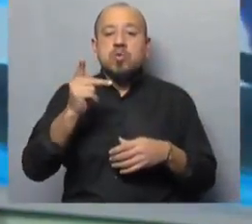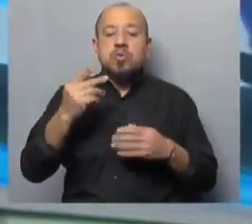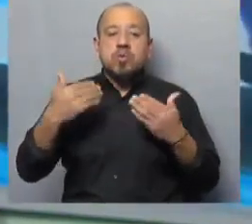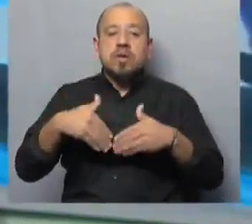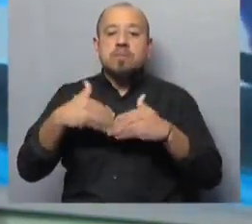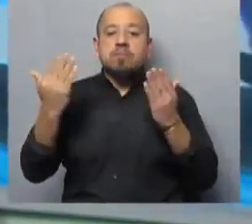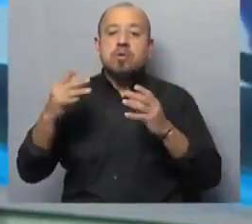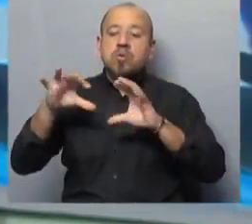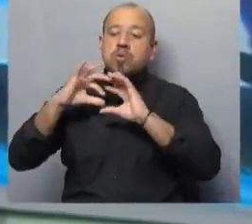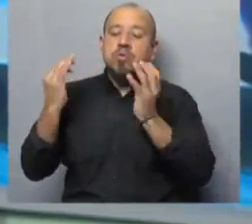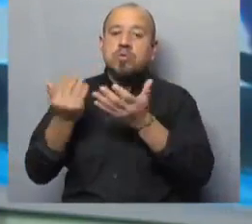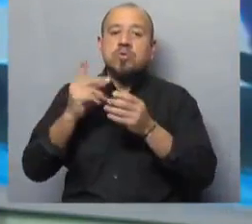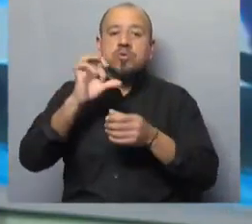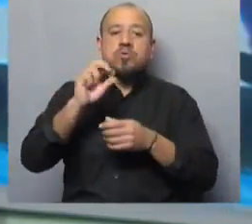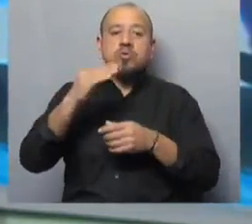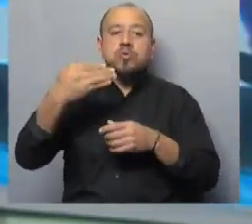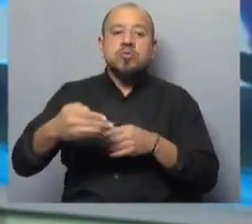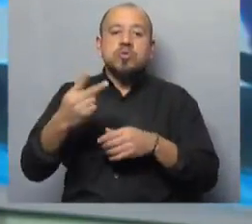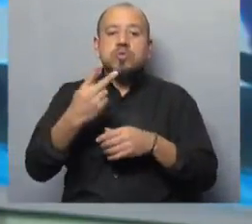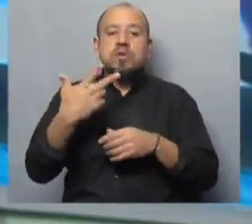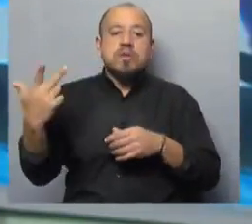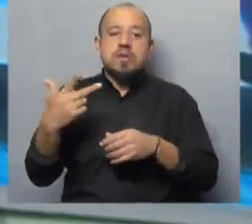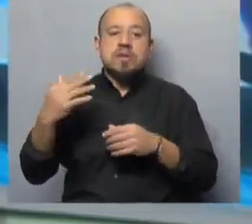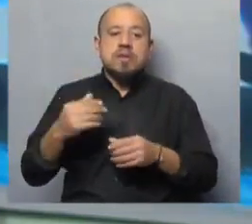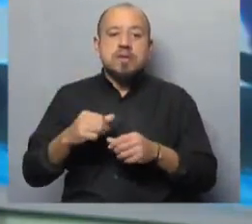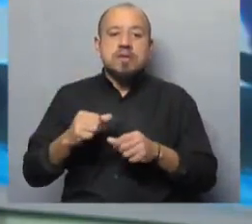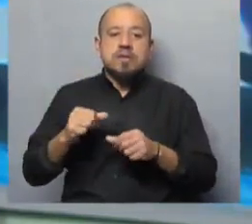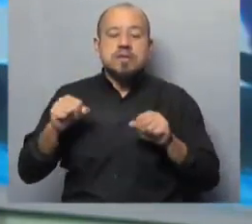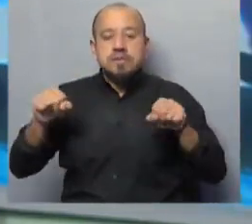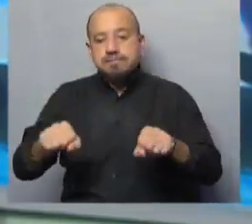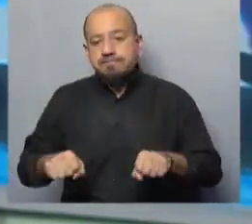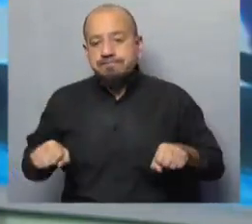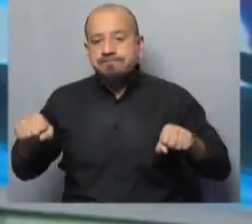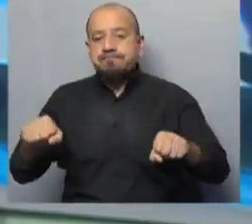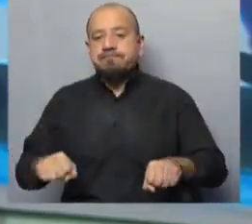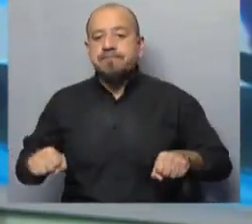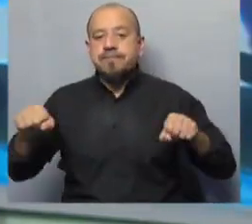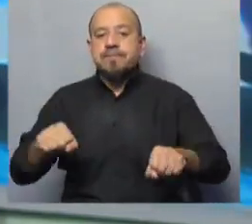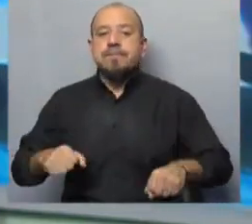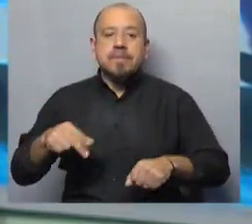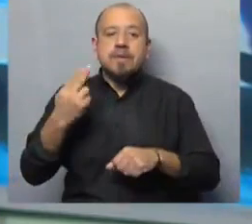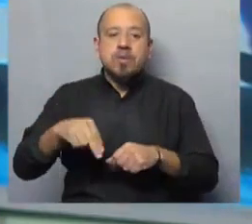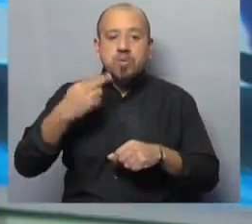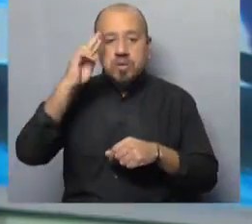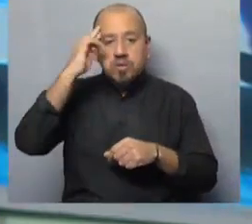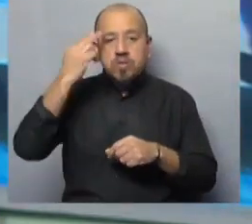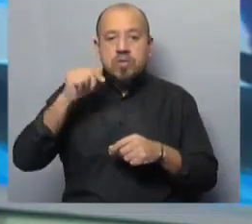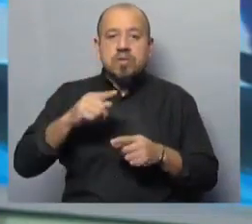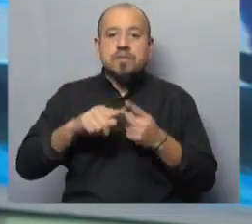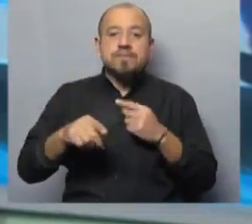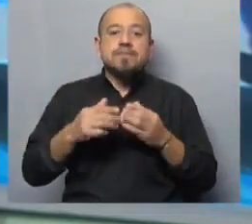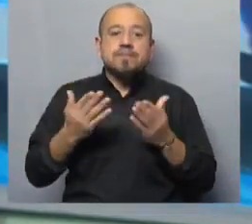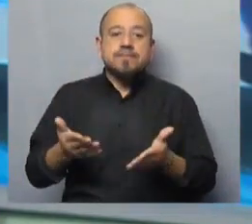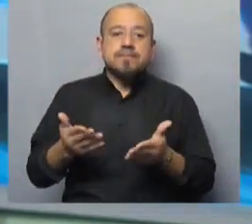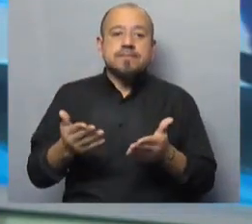de sub-23 de remos individual algo que nunca se había logrado en nuestro país es una noticia que